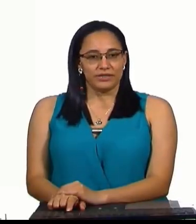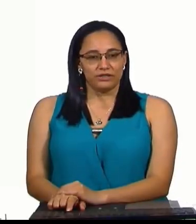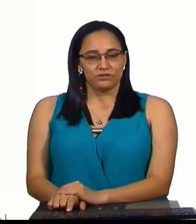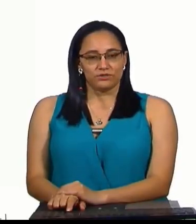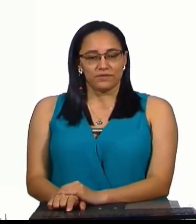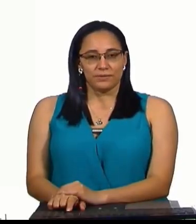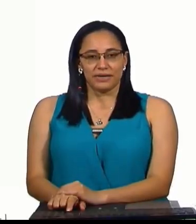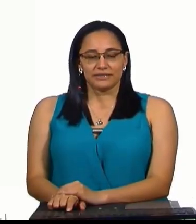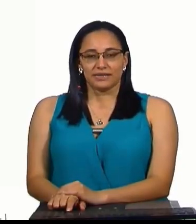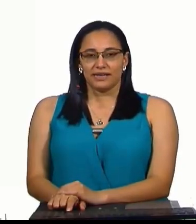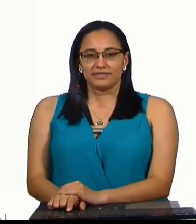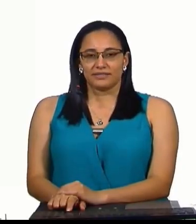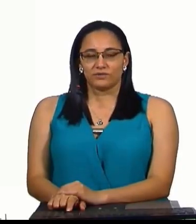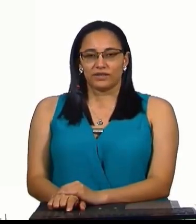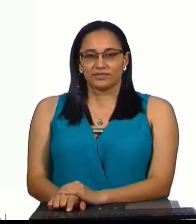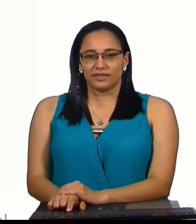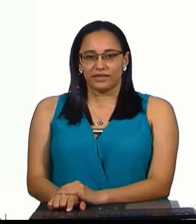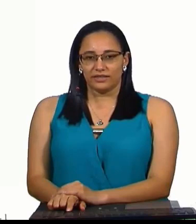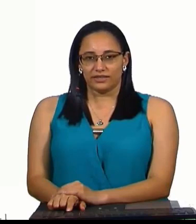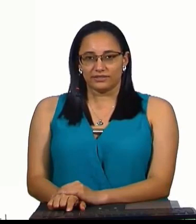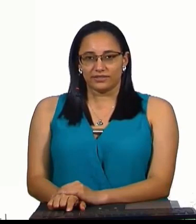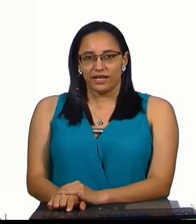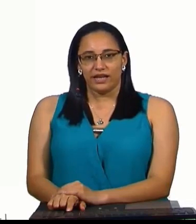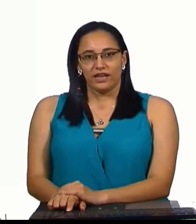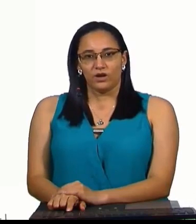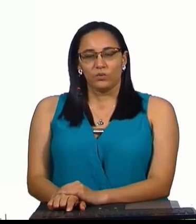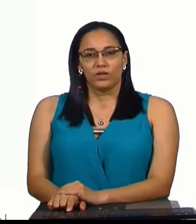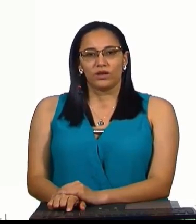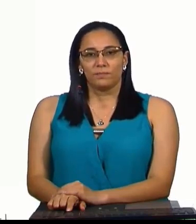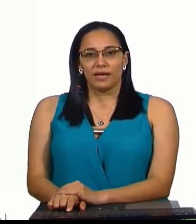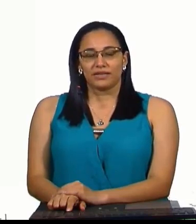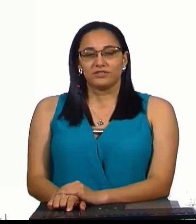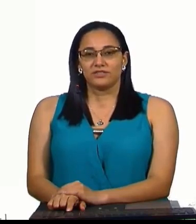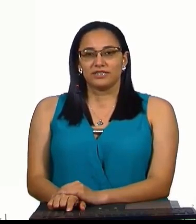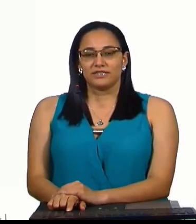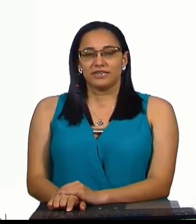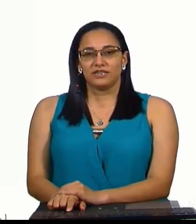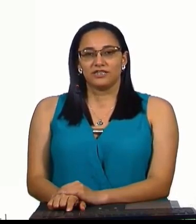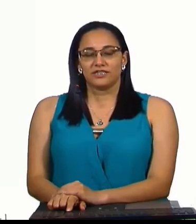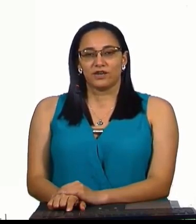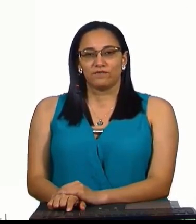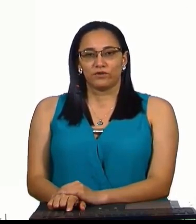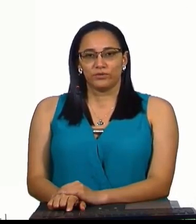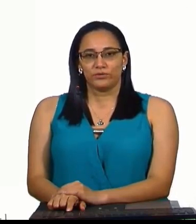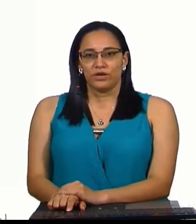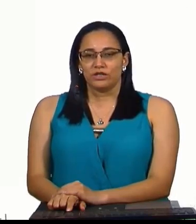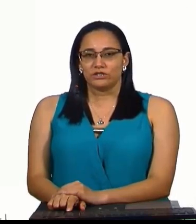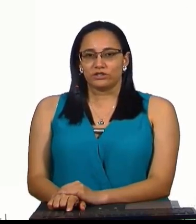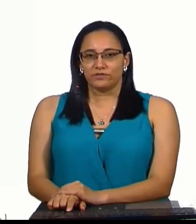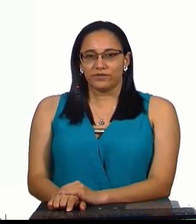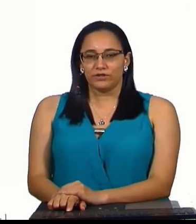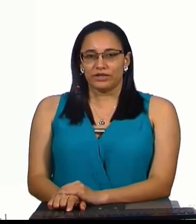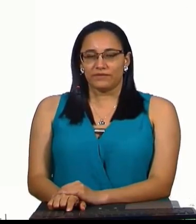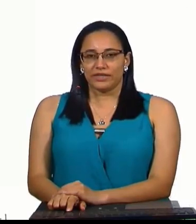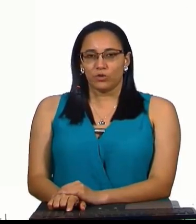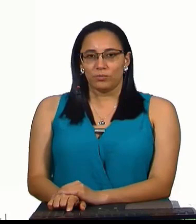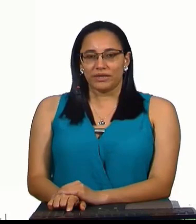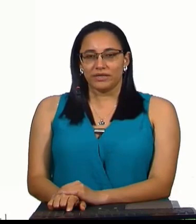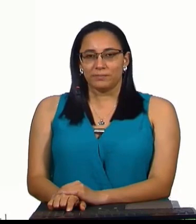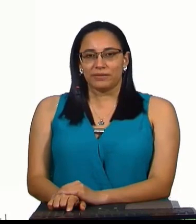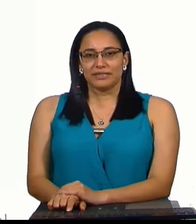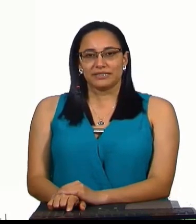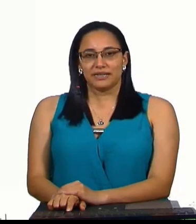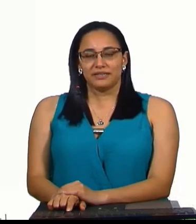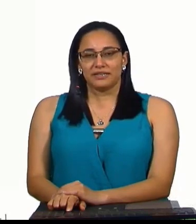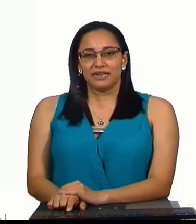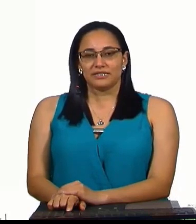Hola y bienvenidos una vez más a esta su clase de inglés. Hello, welcome back to this English Time for You. Yo soy Fabiola Valle